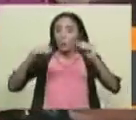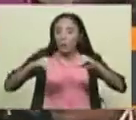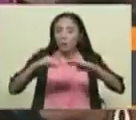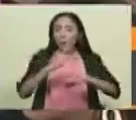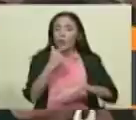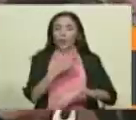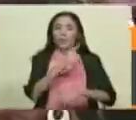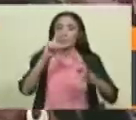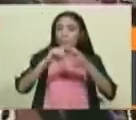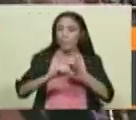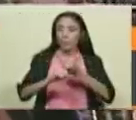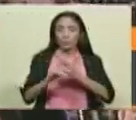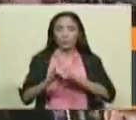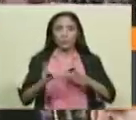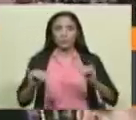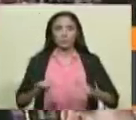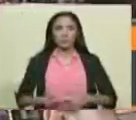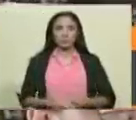70%.